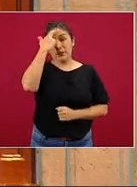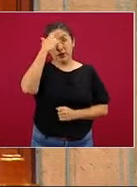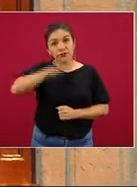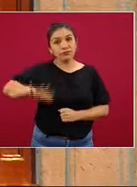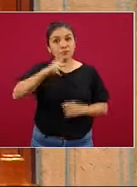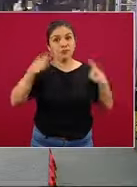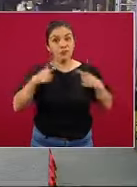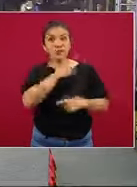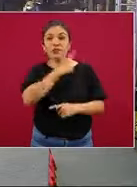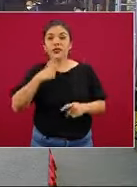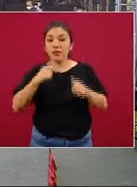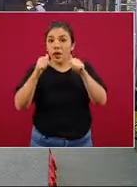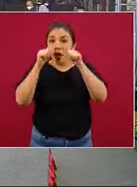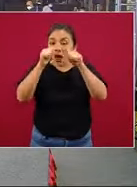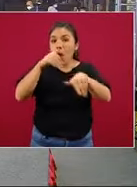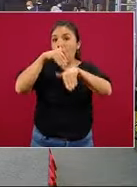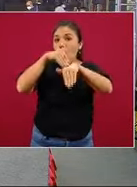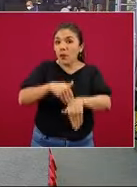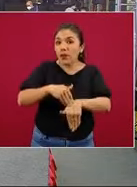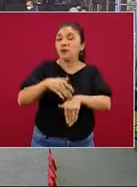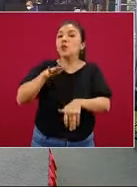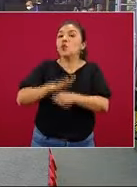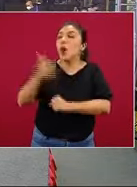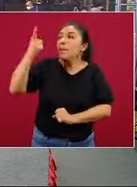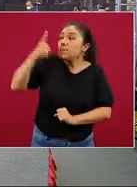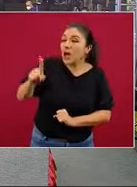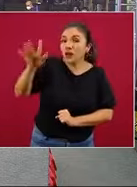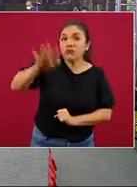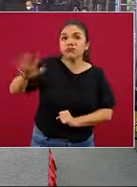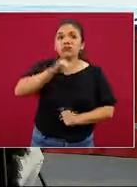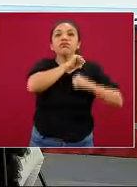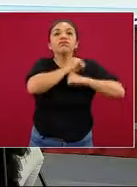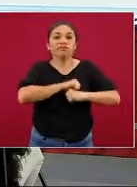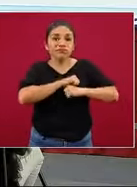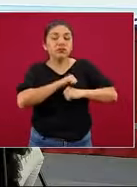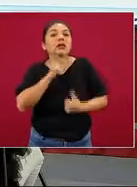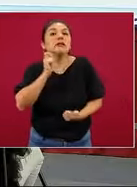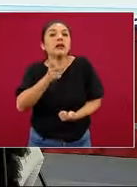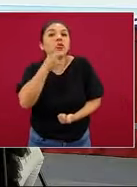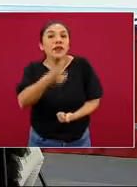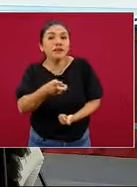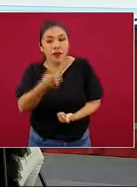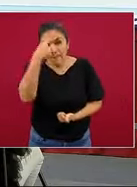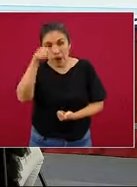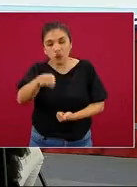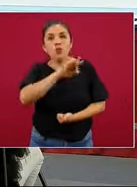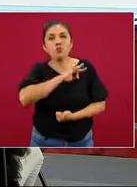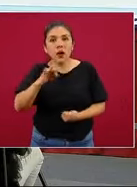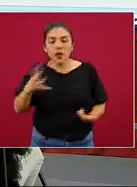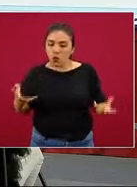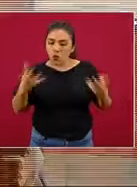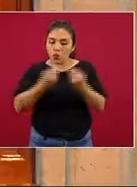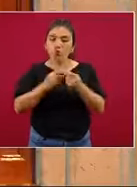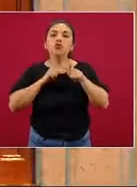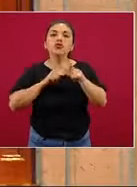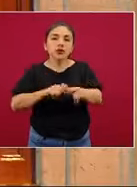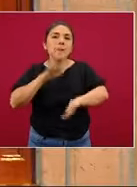población atender las instrucciones de las autoridades sanitarias locales para poder entre todos